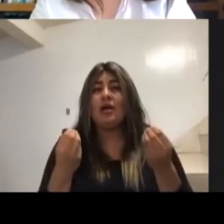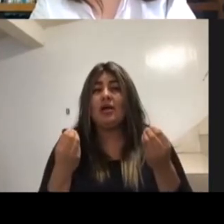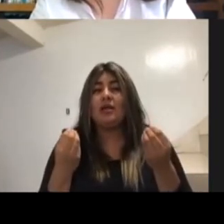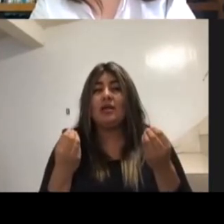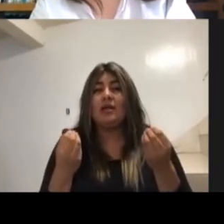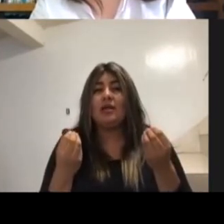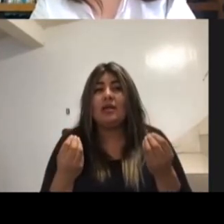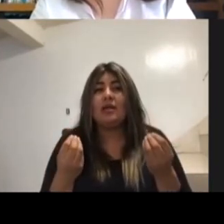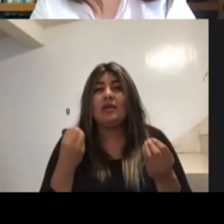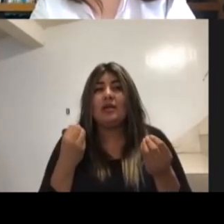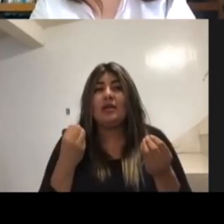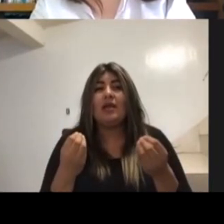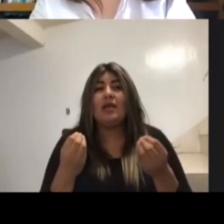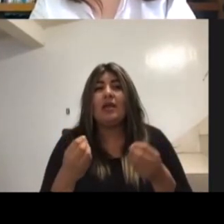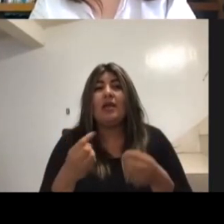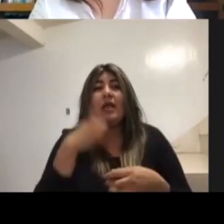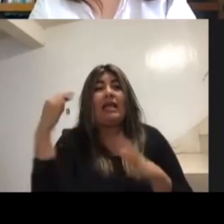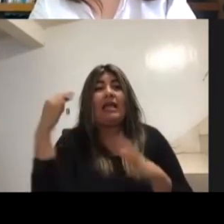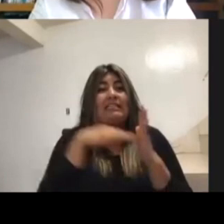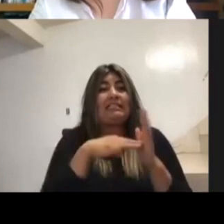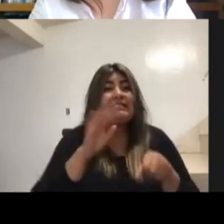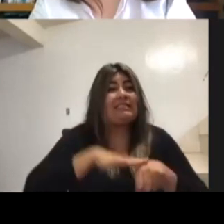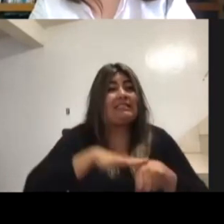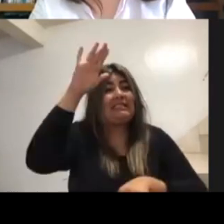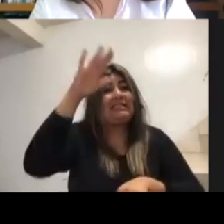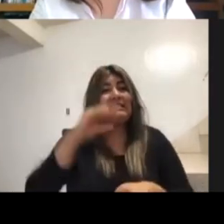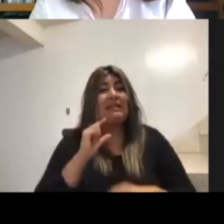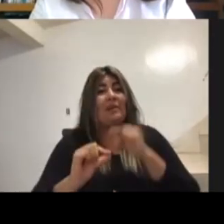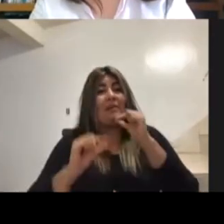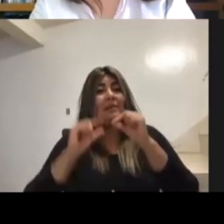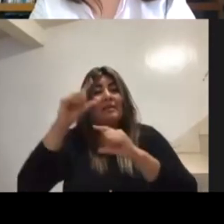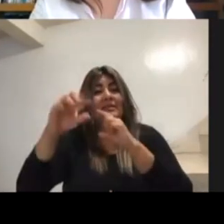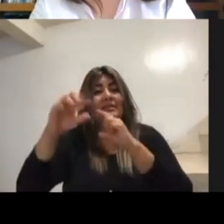1,500. Pero yo quisiera centrar que